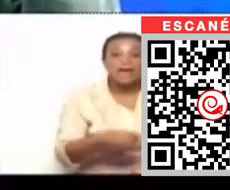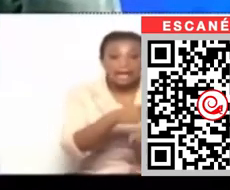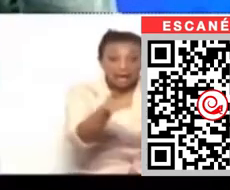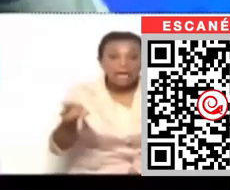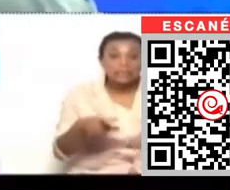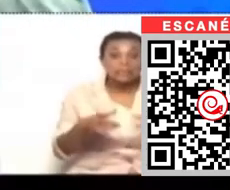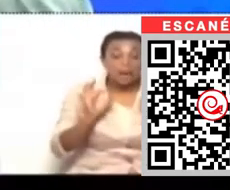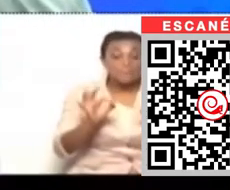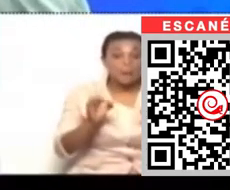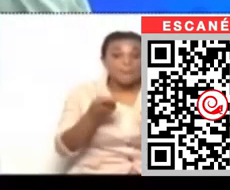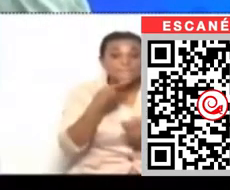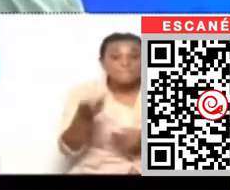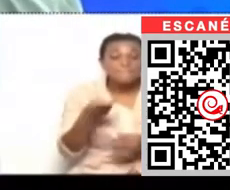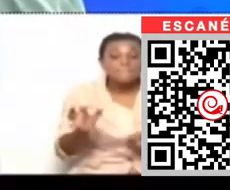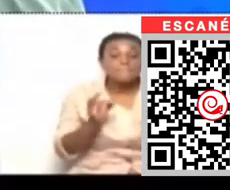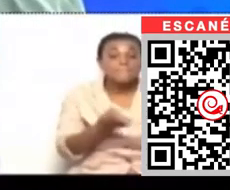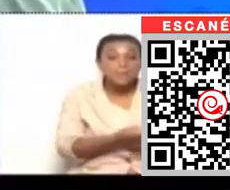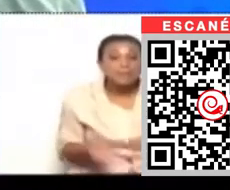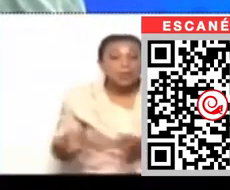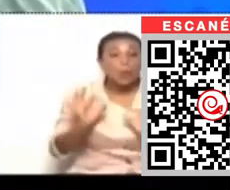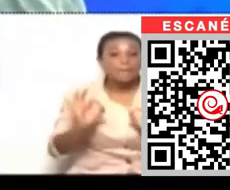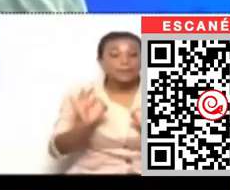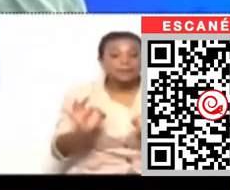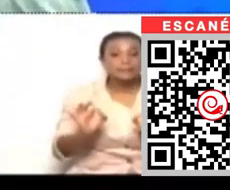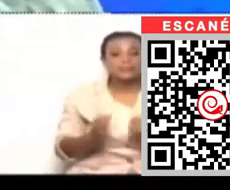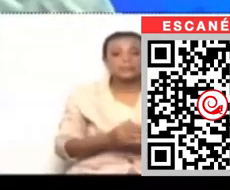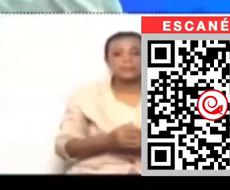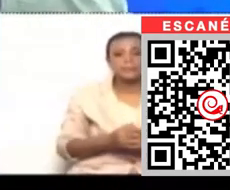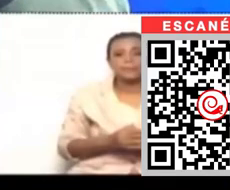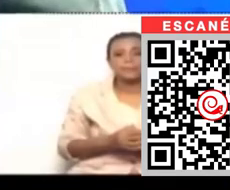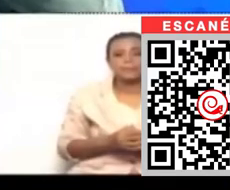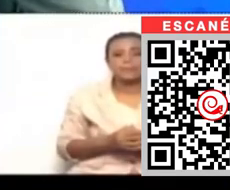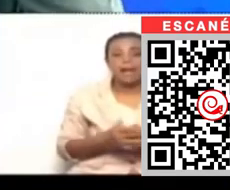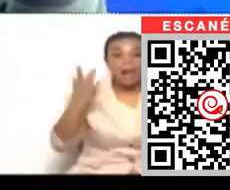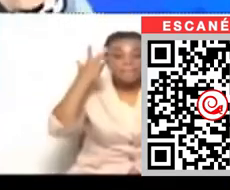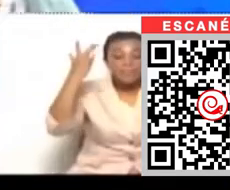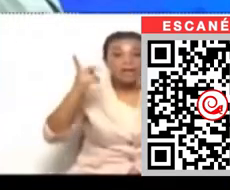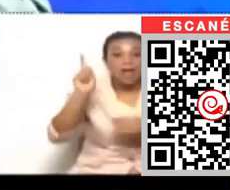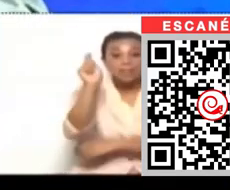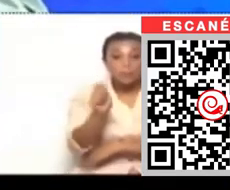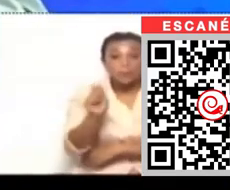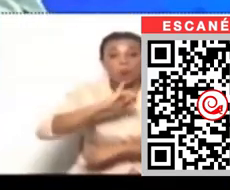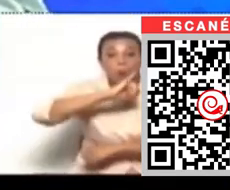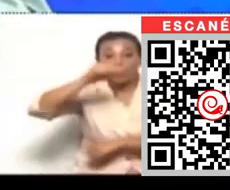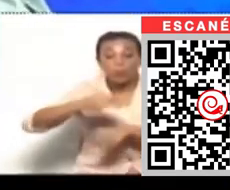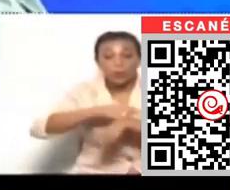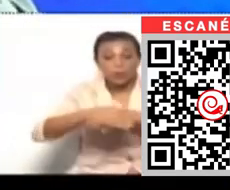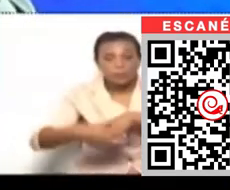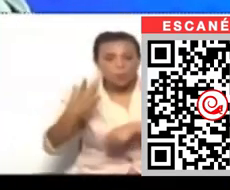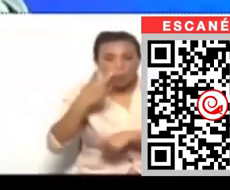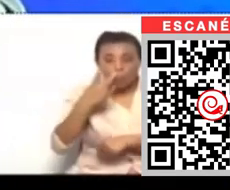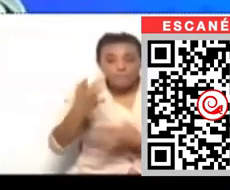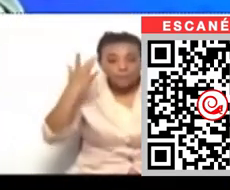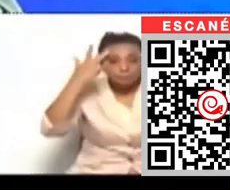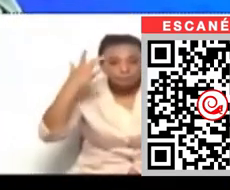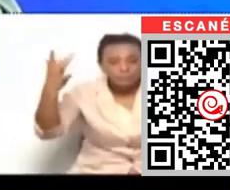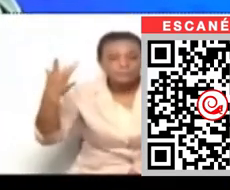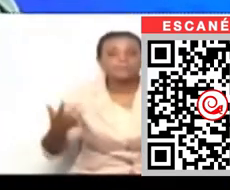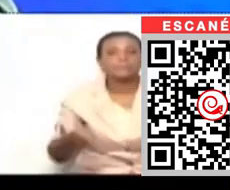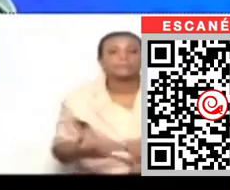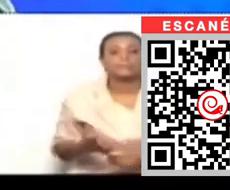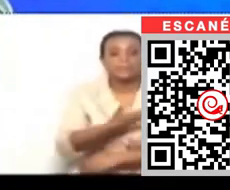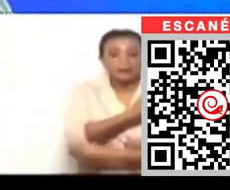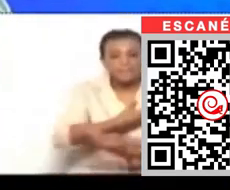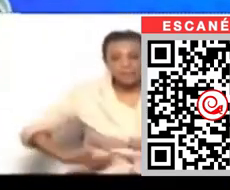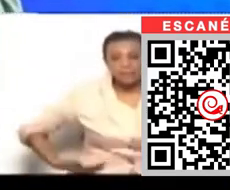especiales, nada más y nada menos que al ilustre diputado Jorge Rodríguez, por favor, adelante.